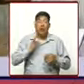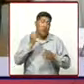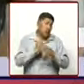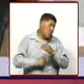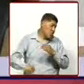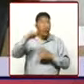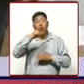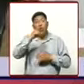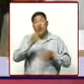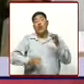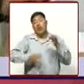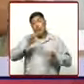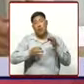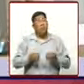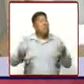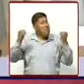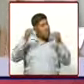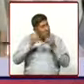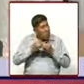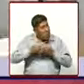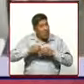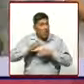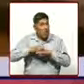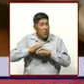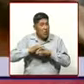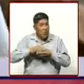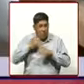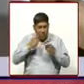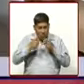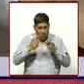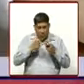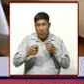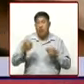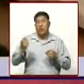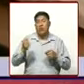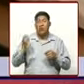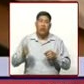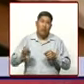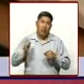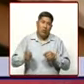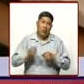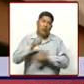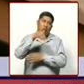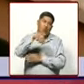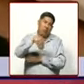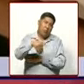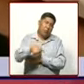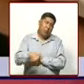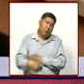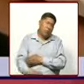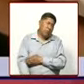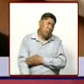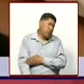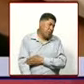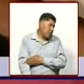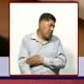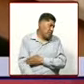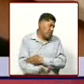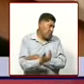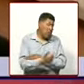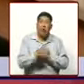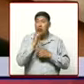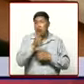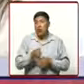Eso es lo que viene, más el Consejo de la Magistratura, por supuesto, también. O sea, parece que va a ser una noche más larga de lo esperado. Mañana hay la